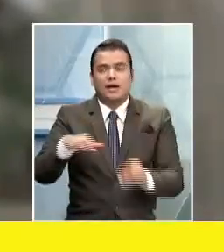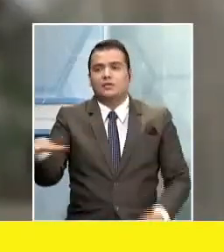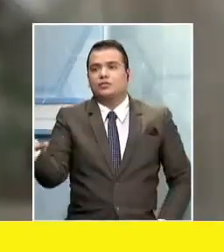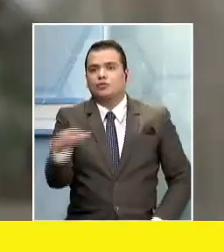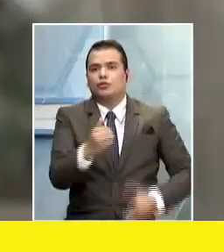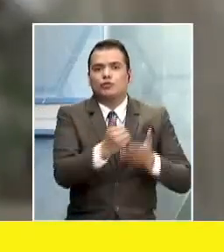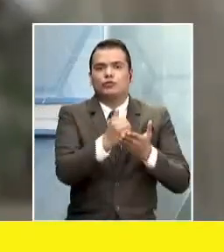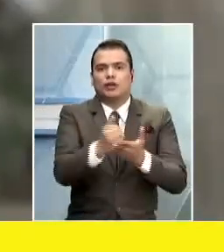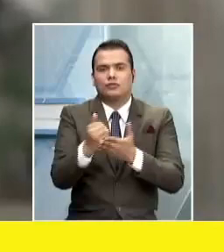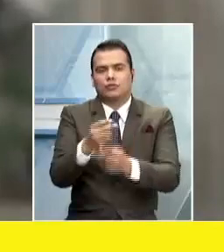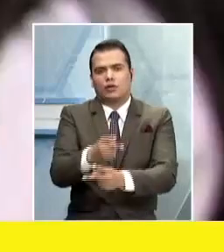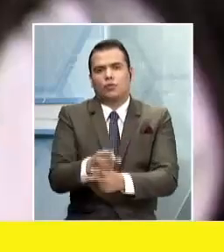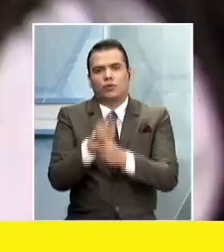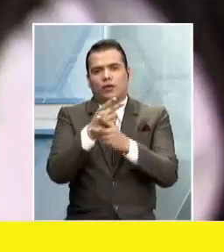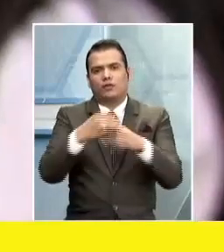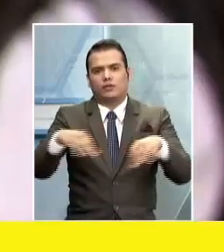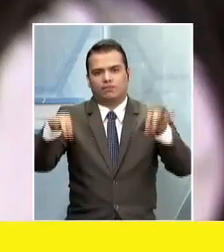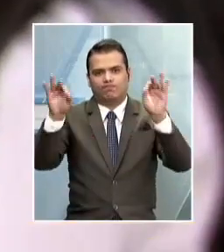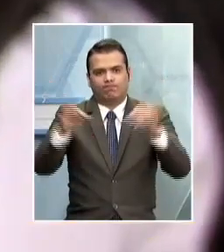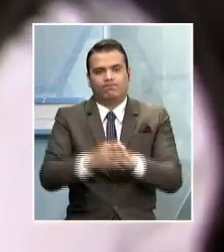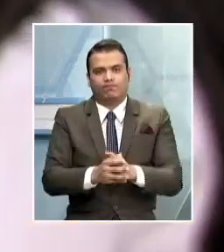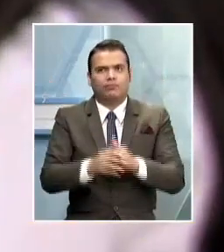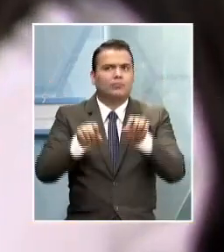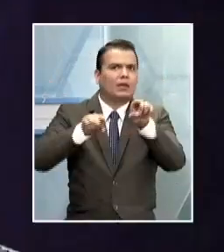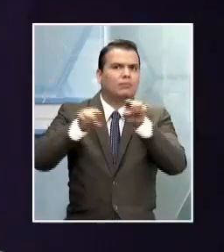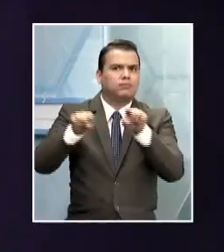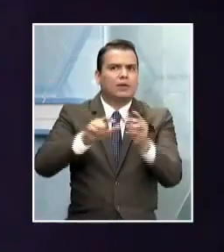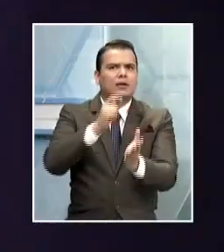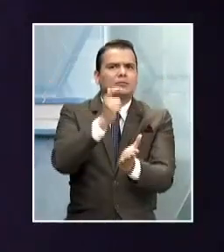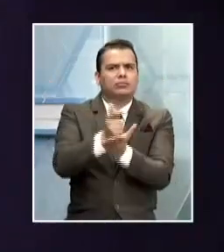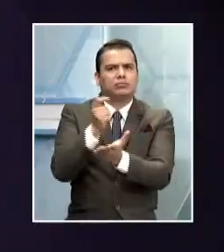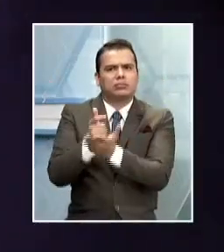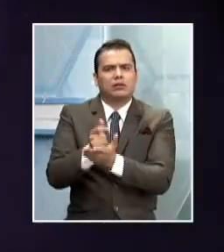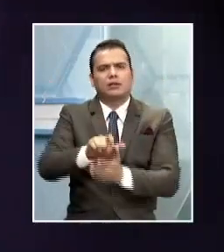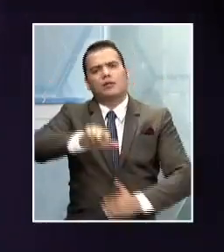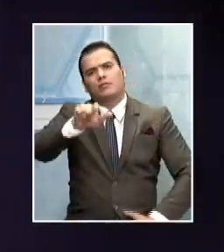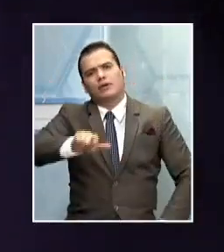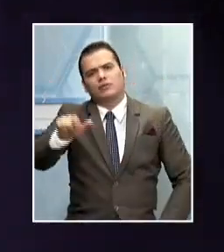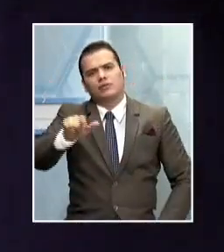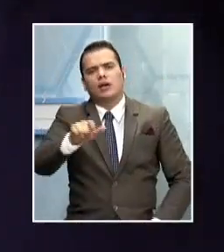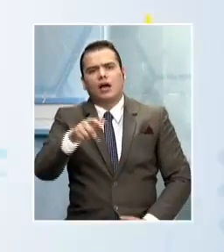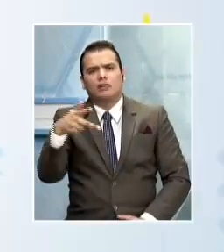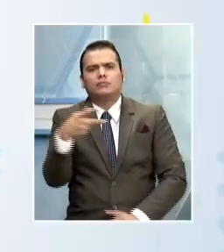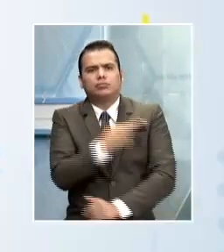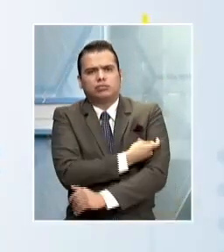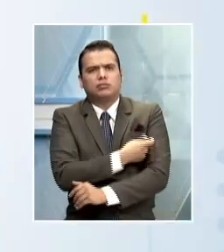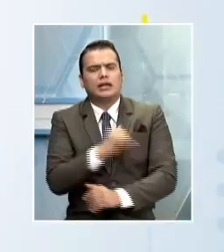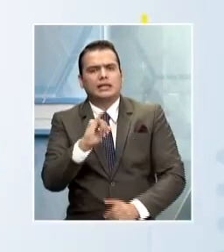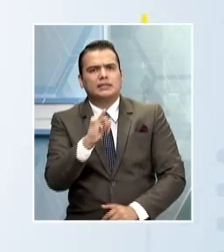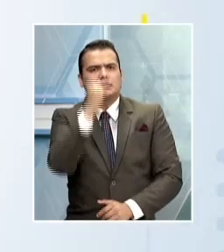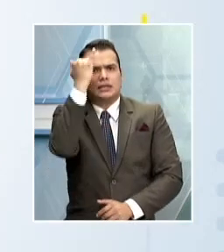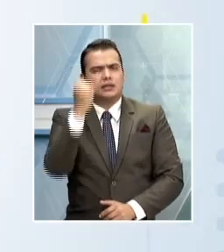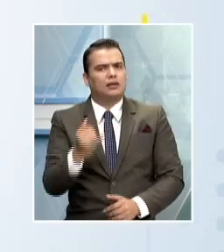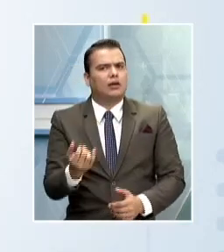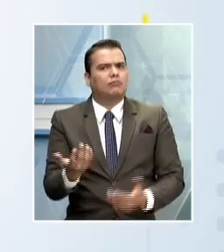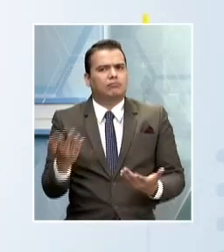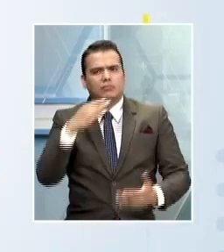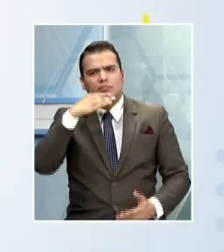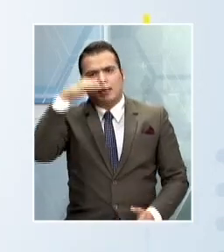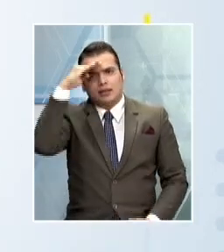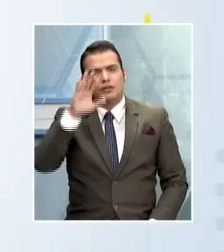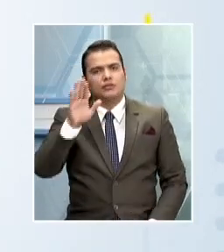demás para no ser contaminados. En otras de las ciudades capitales, el porcentaje de personas que se vacunarían es mucho mayor. En Medellín